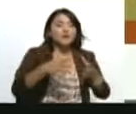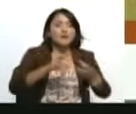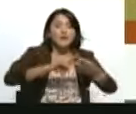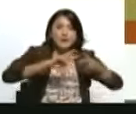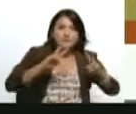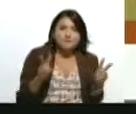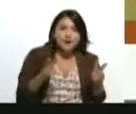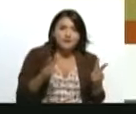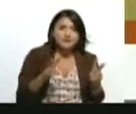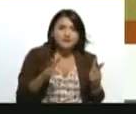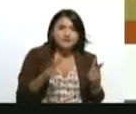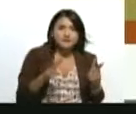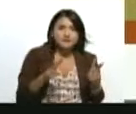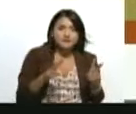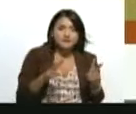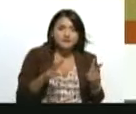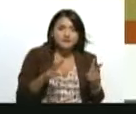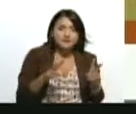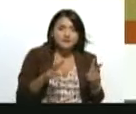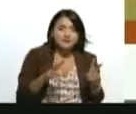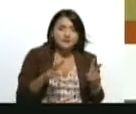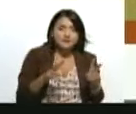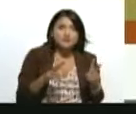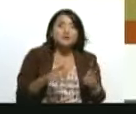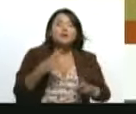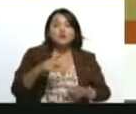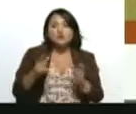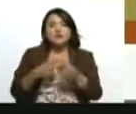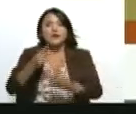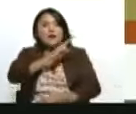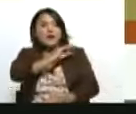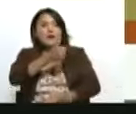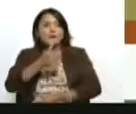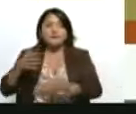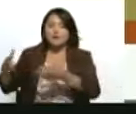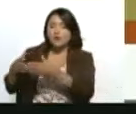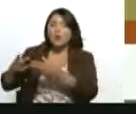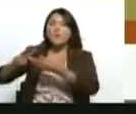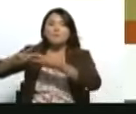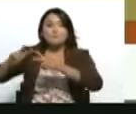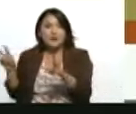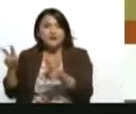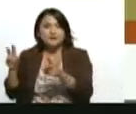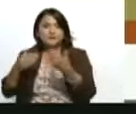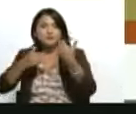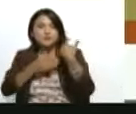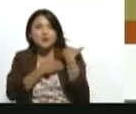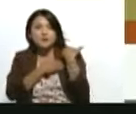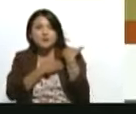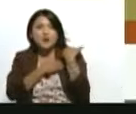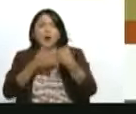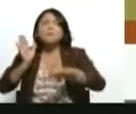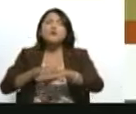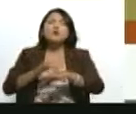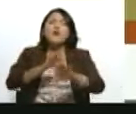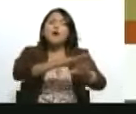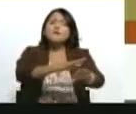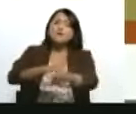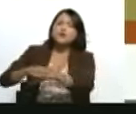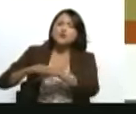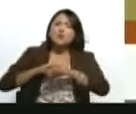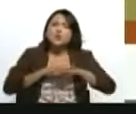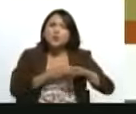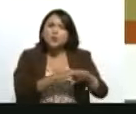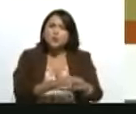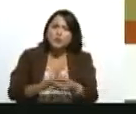nombres de los jefes de la UPAS que convergen ahí. ¿Por qué digo esto? Vean, vean, vamos a ver la